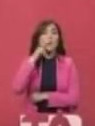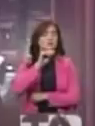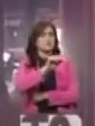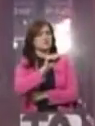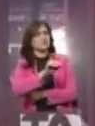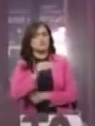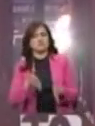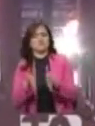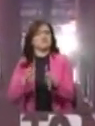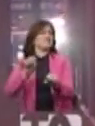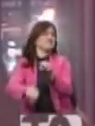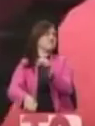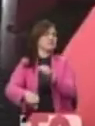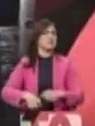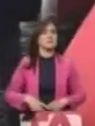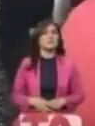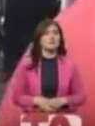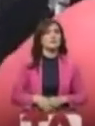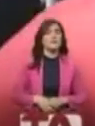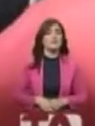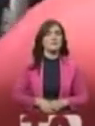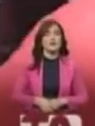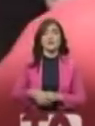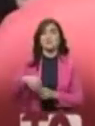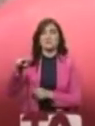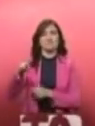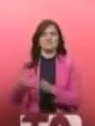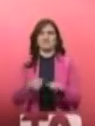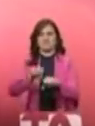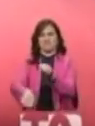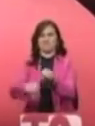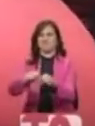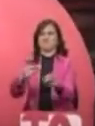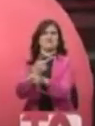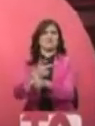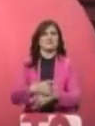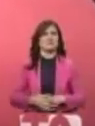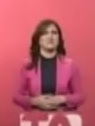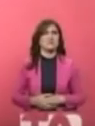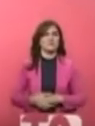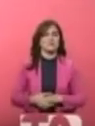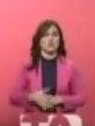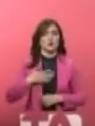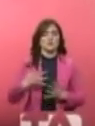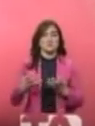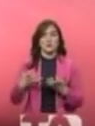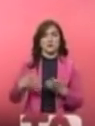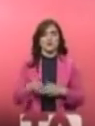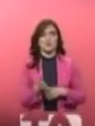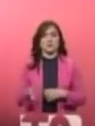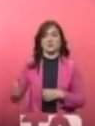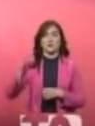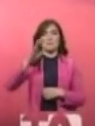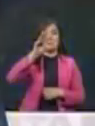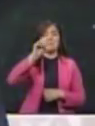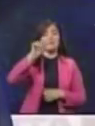el estado de esa carretera. Está malísimo por Los Bancos, verá. Serio, serio, yo quiero salirme para irme por acá por la